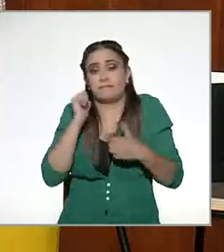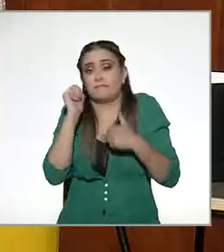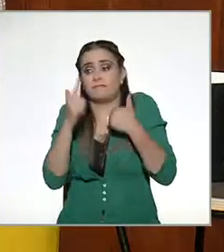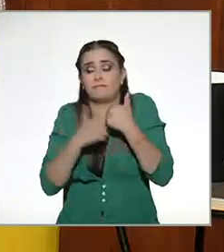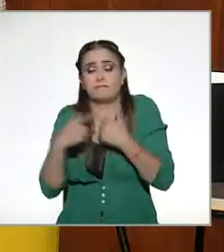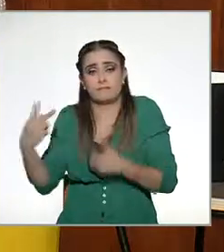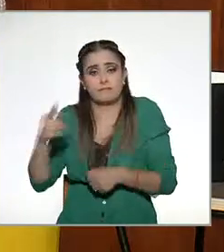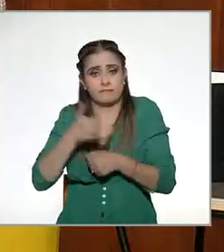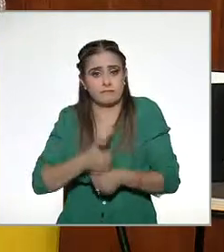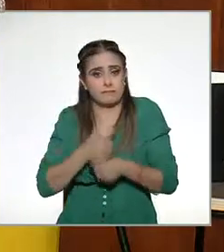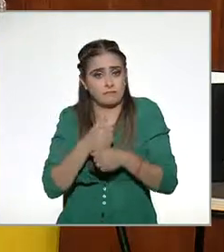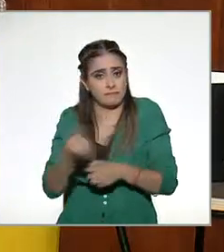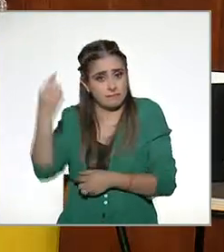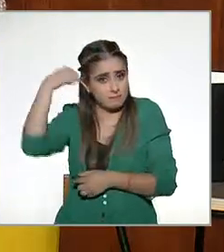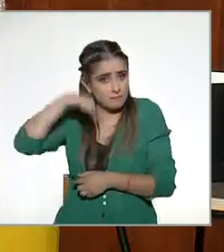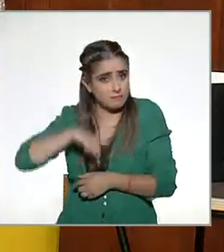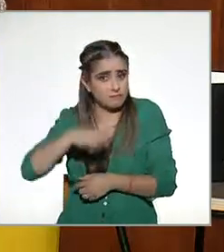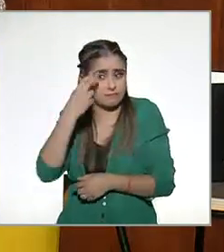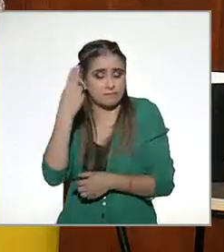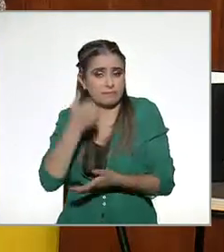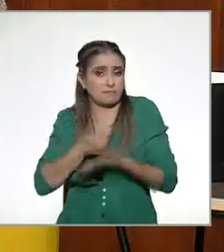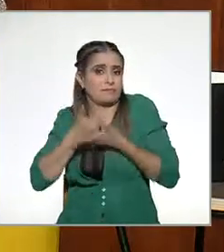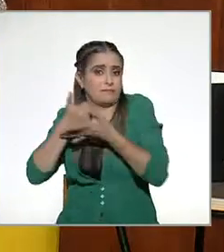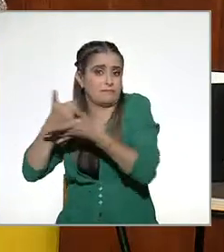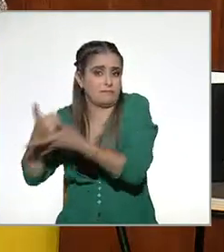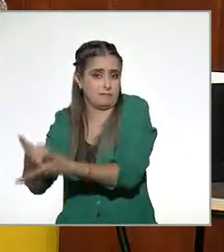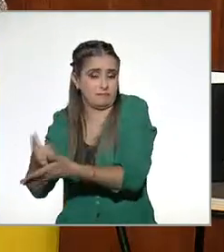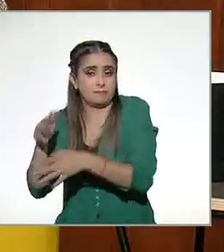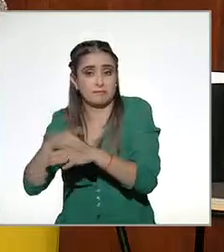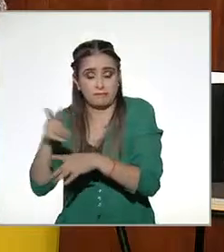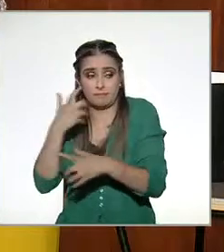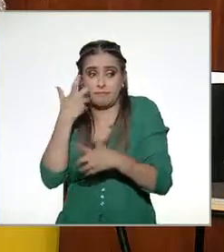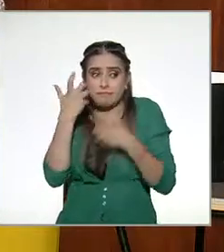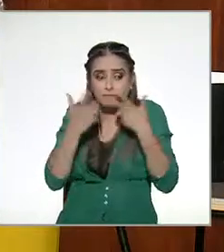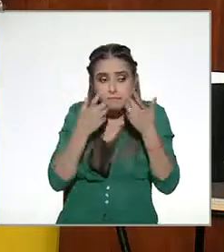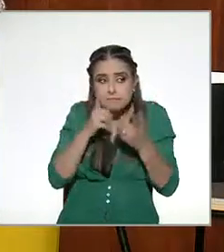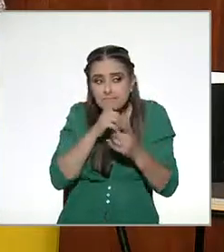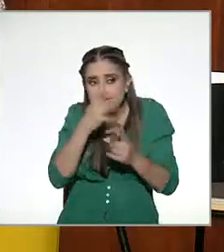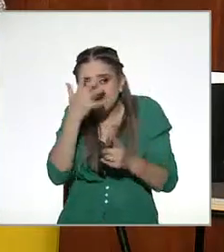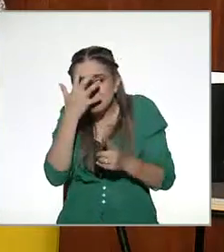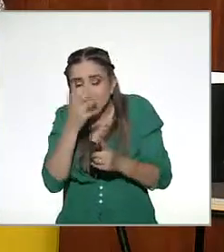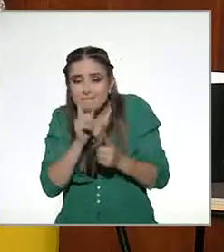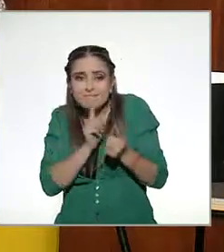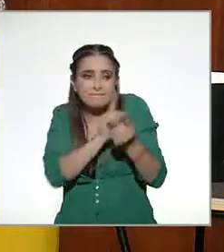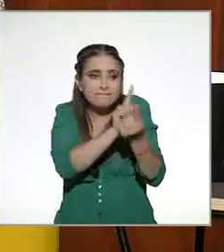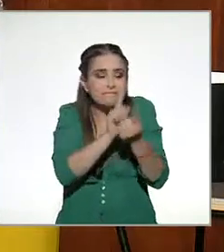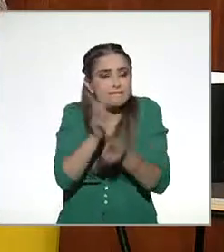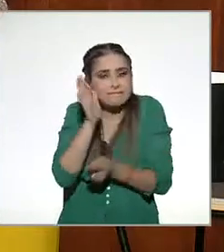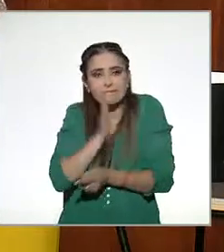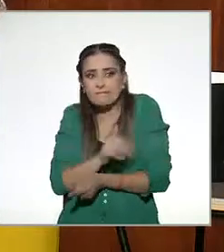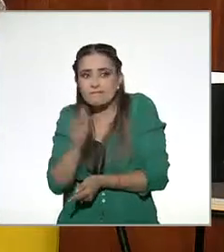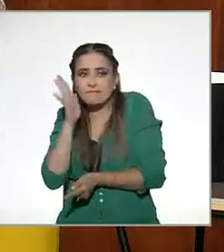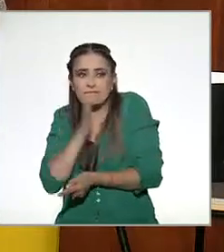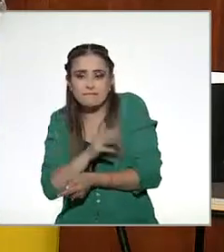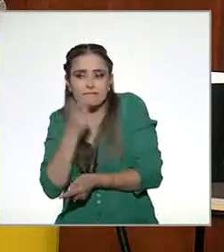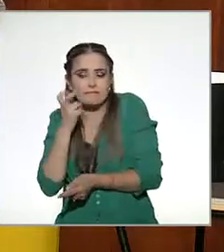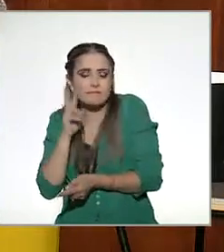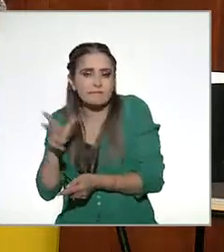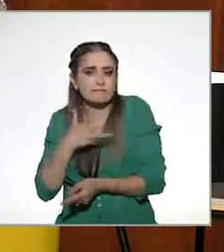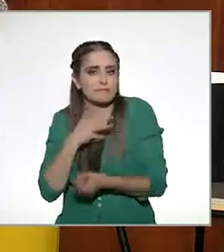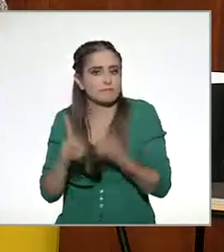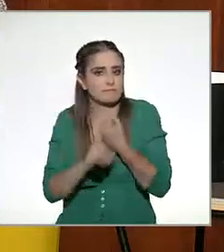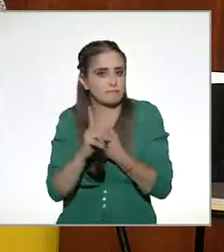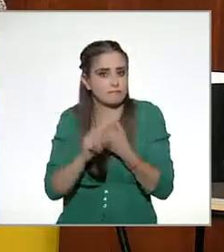porque la timidez ya pasó a otro grado, entonces eso hay que dividirlo. Y sí, finalmente